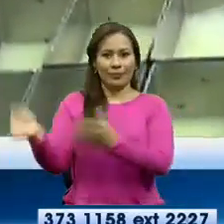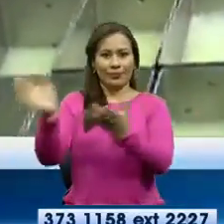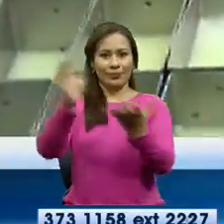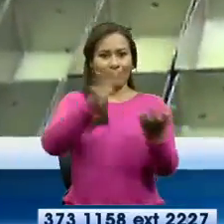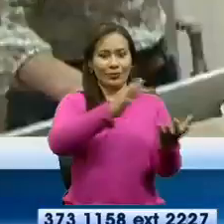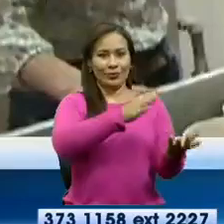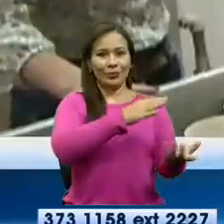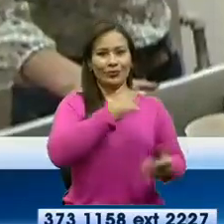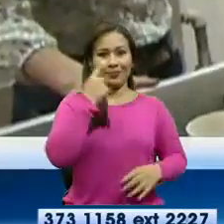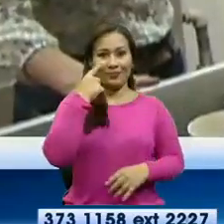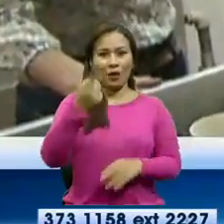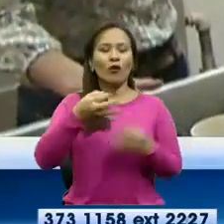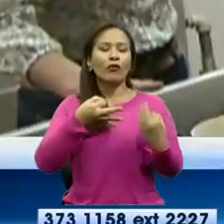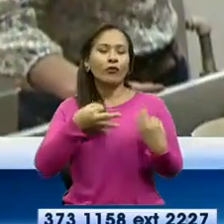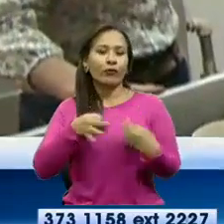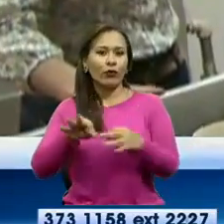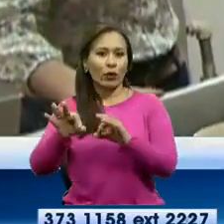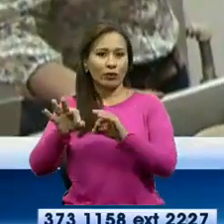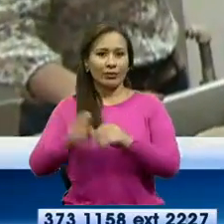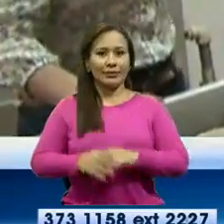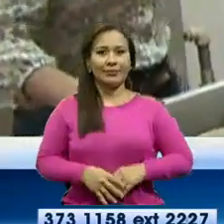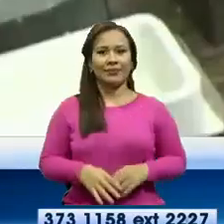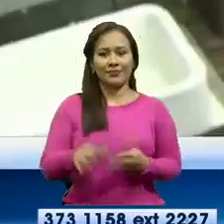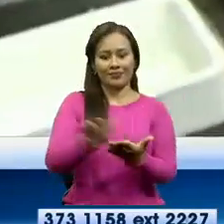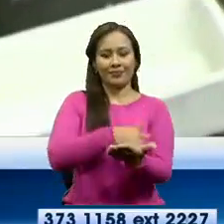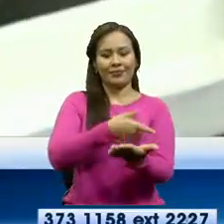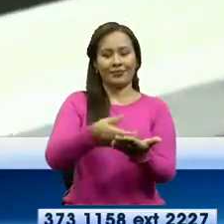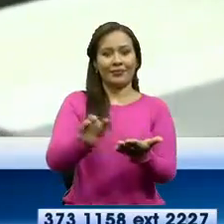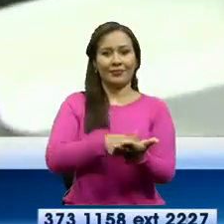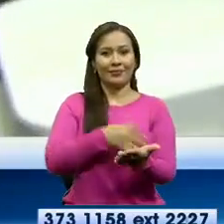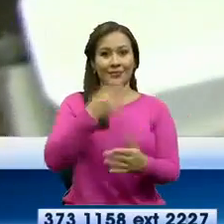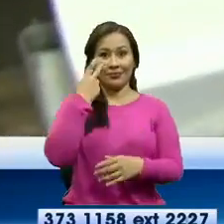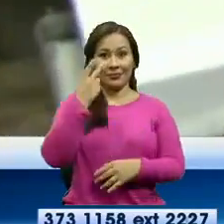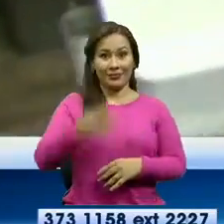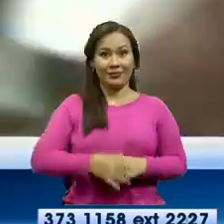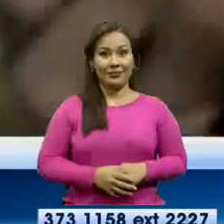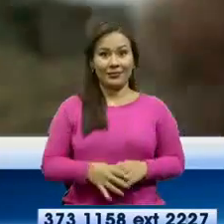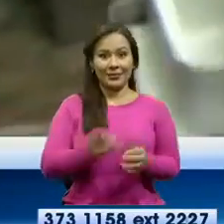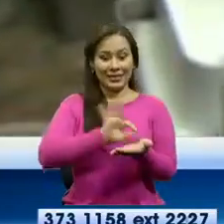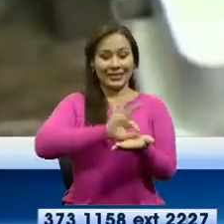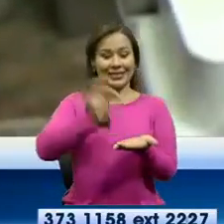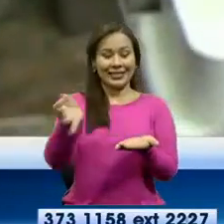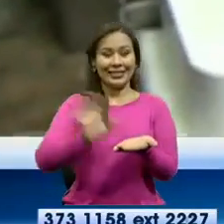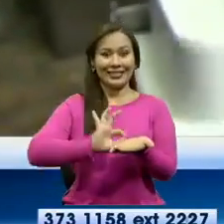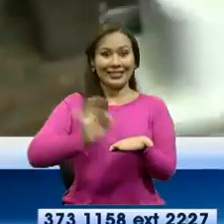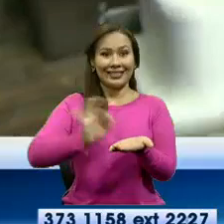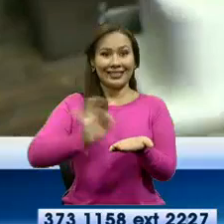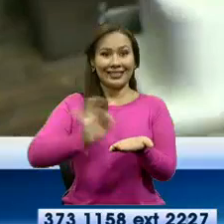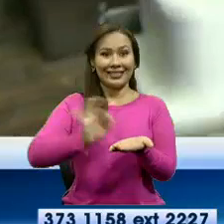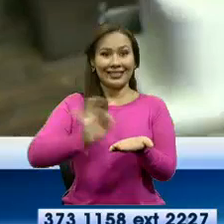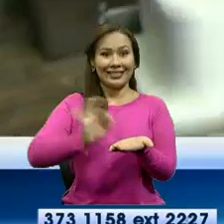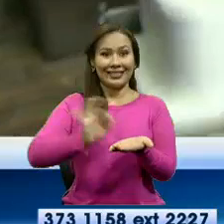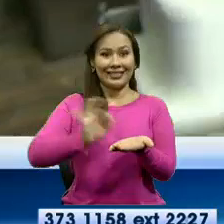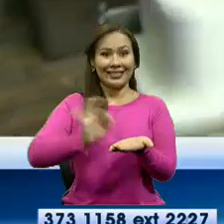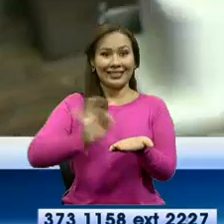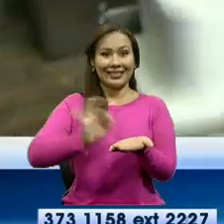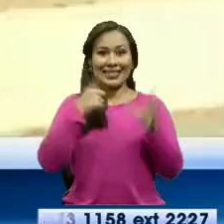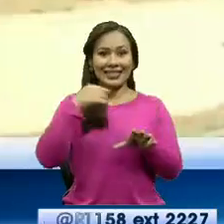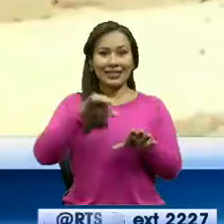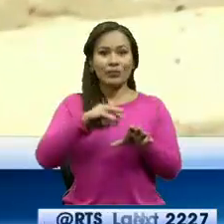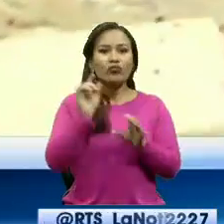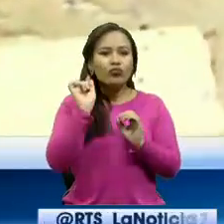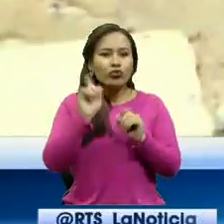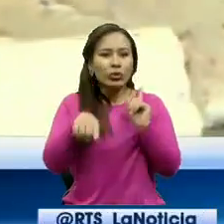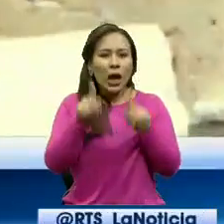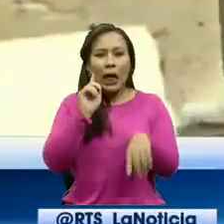damos forma a la pasta. Y una vez que moldeamos, prensamos adentro la sal que ya vieron, sala